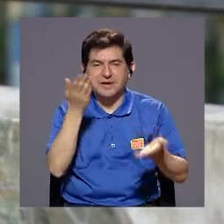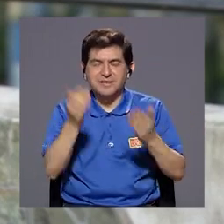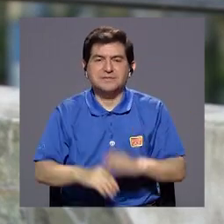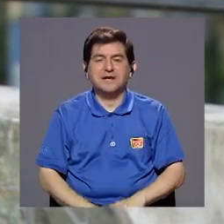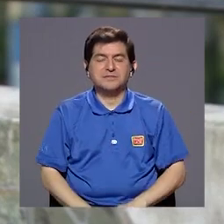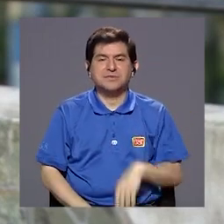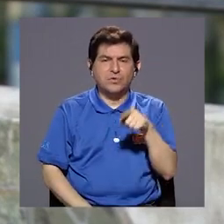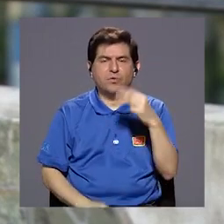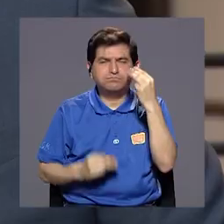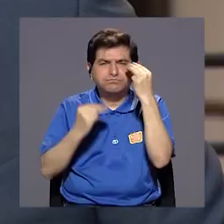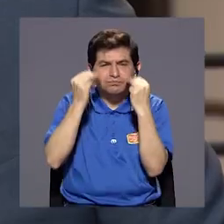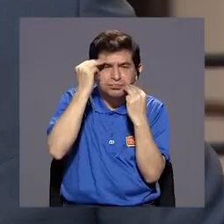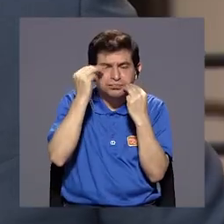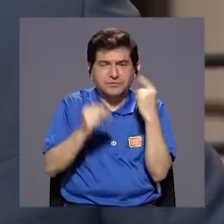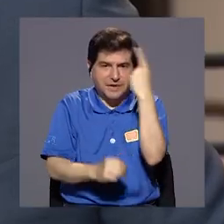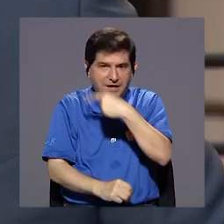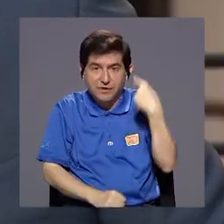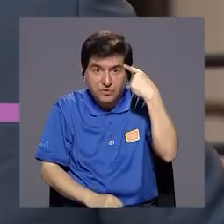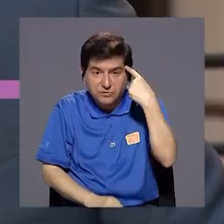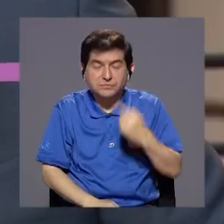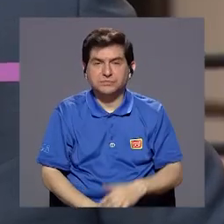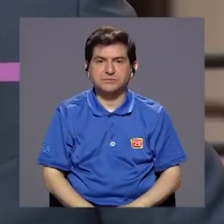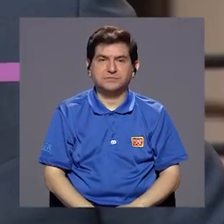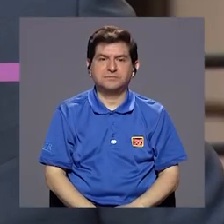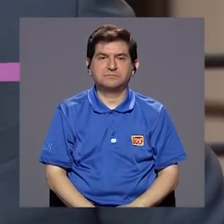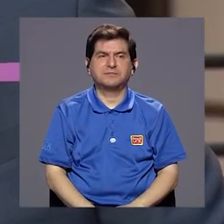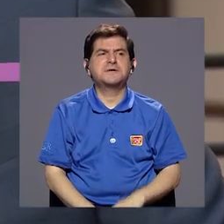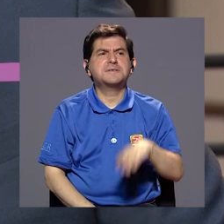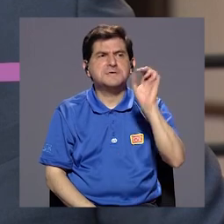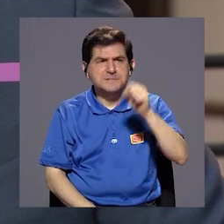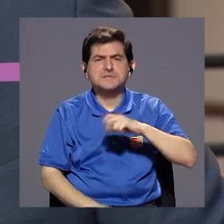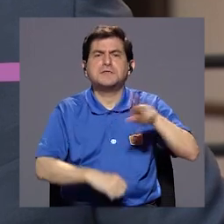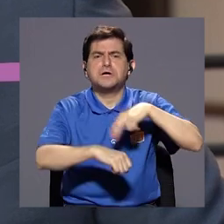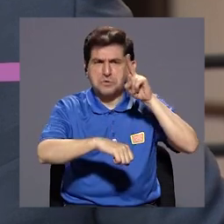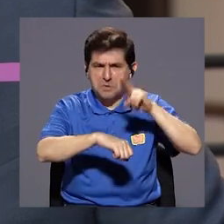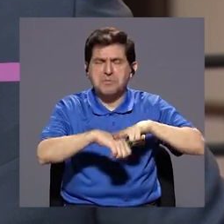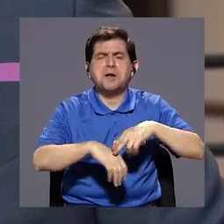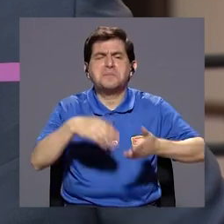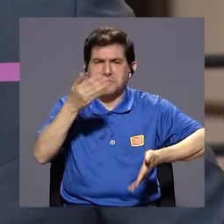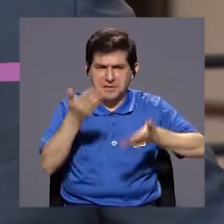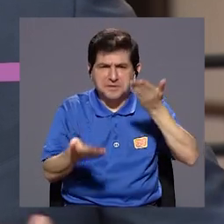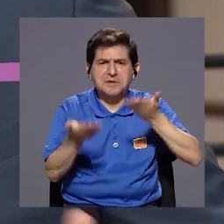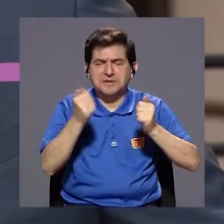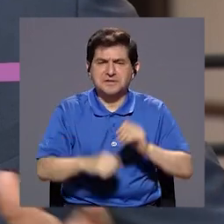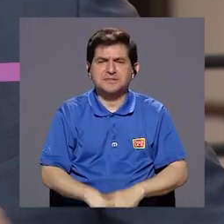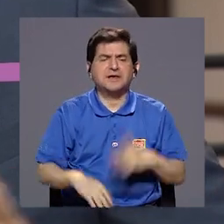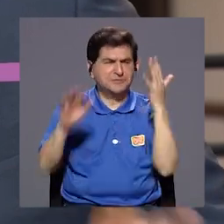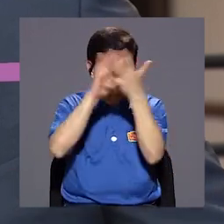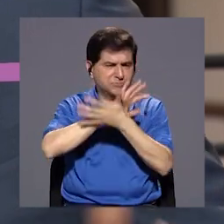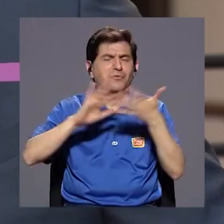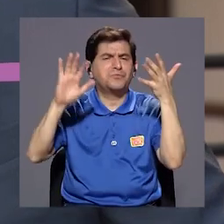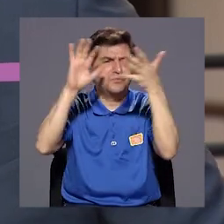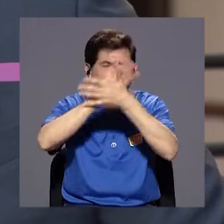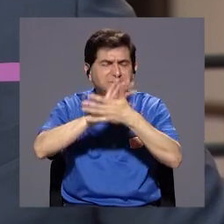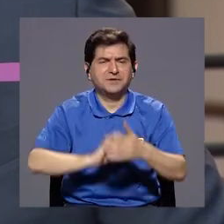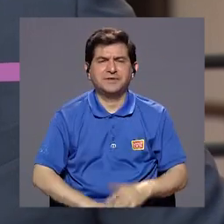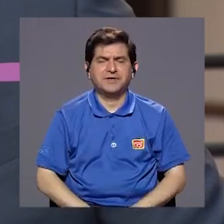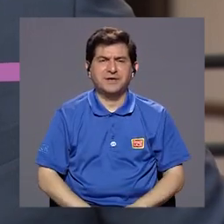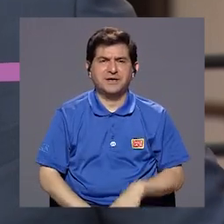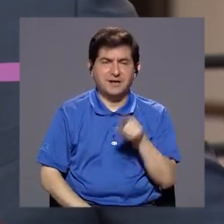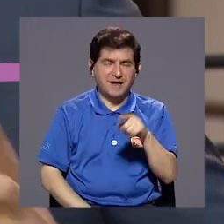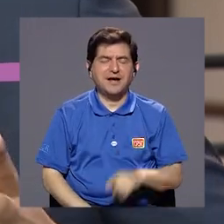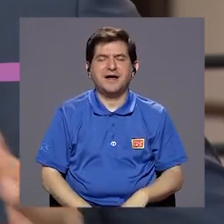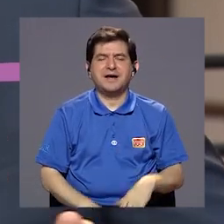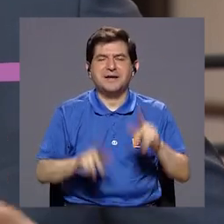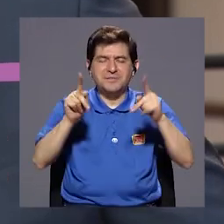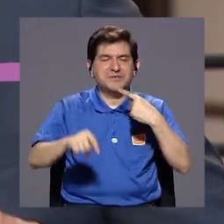como...? Sí, es un muy común que se pueda confundir un